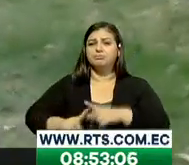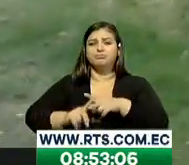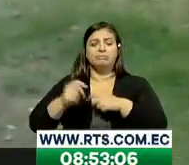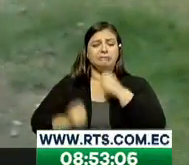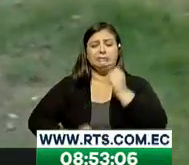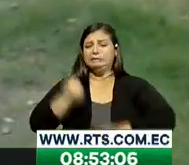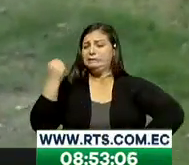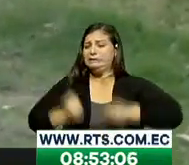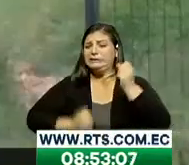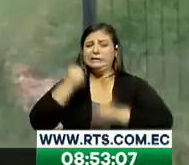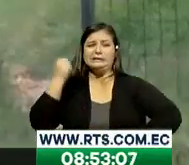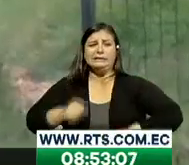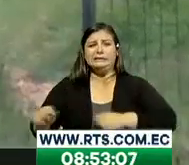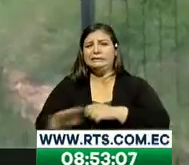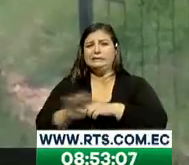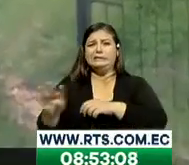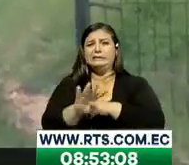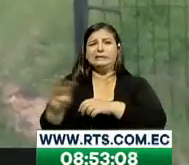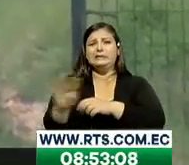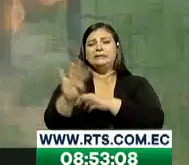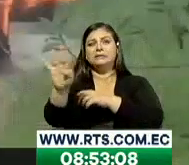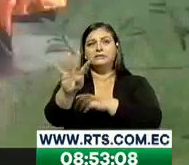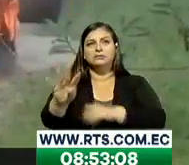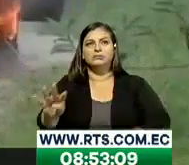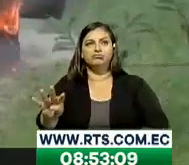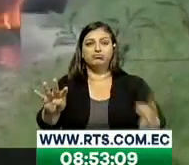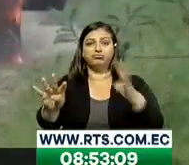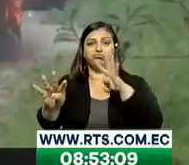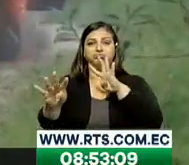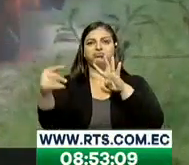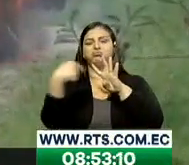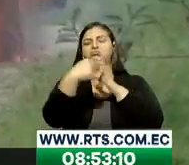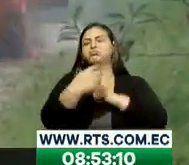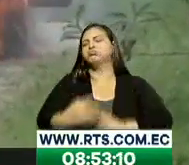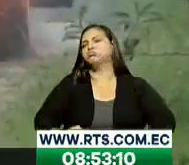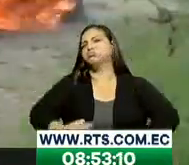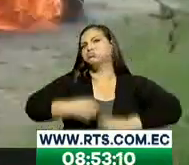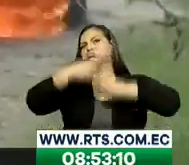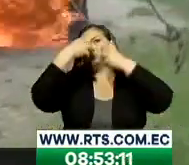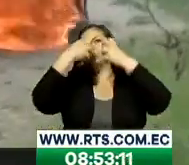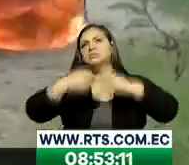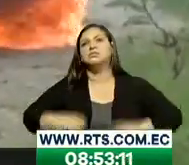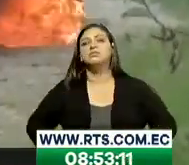luego de ver las evidencias, a incendiar el vehículo donde se trasladaban los 4 supuestos ladrones.